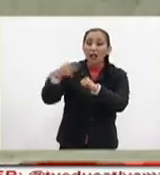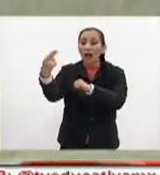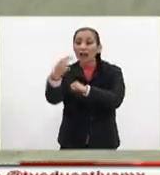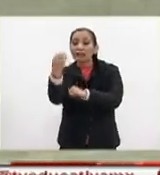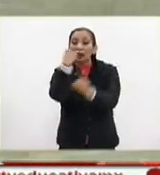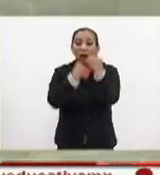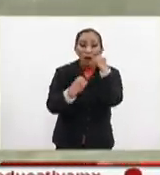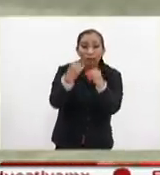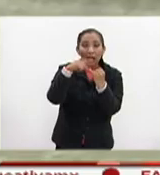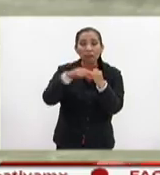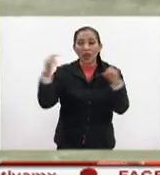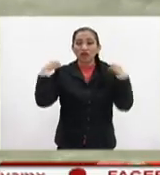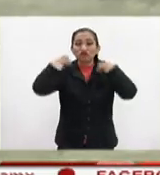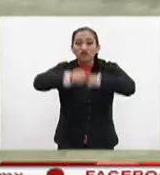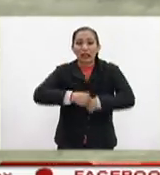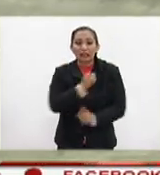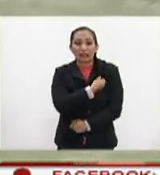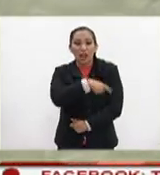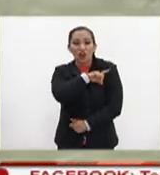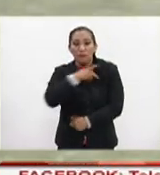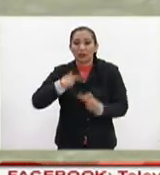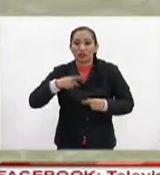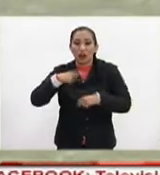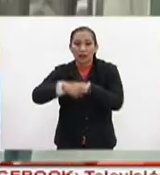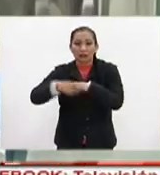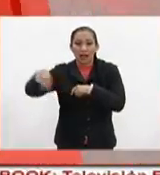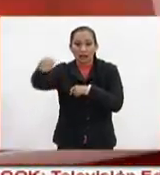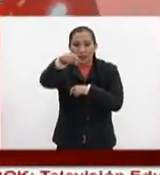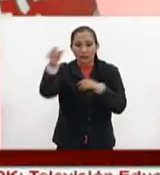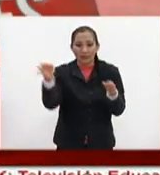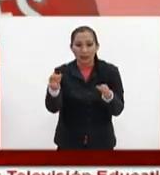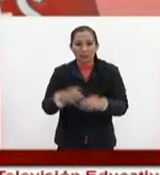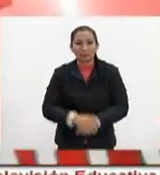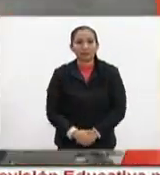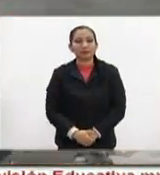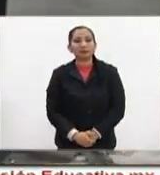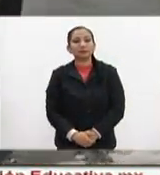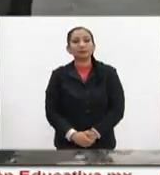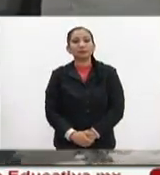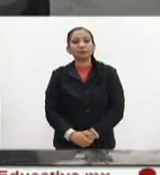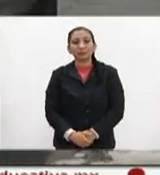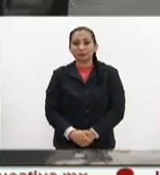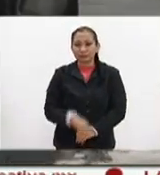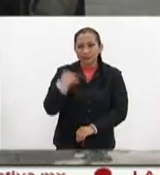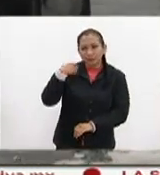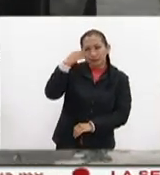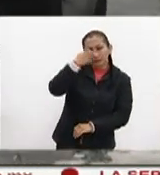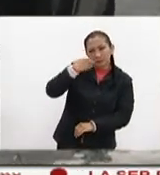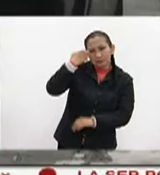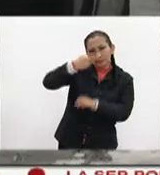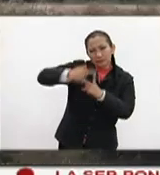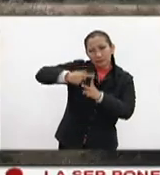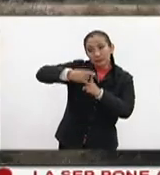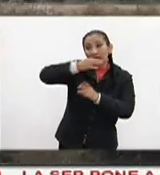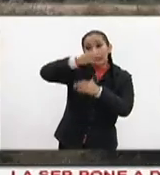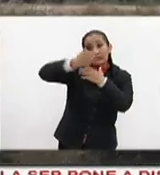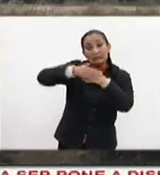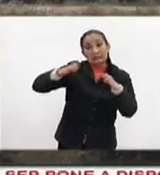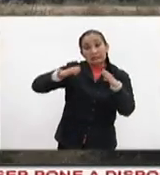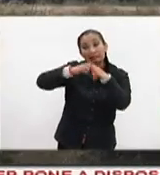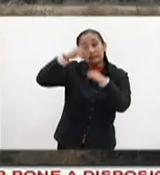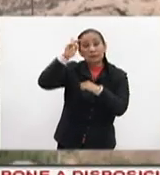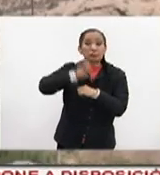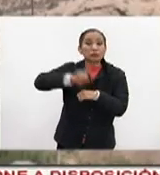necesidades alimenticias, de abrigo y salud de los afectados. De acuerdo con las cifras de la alerta de género,